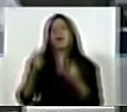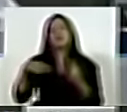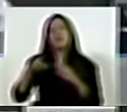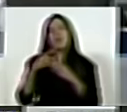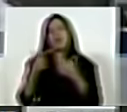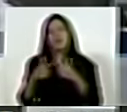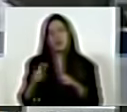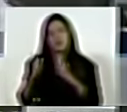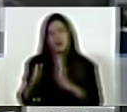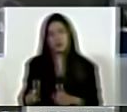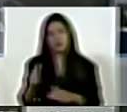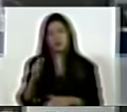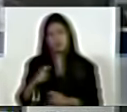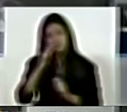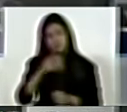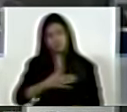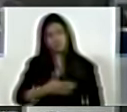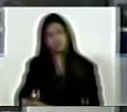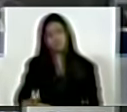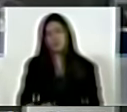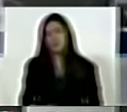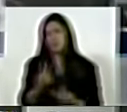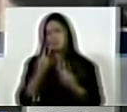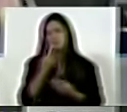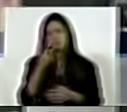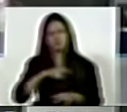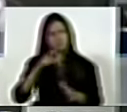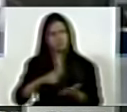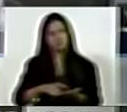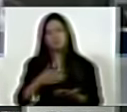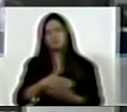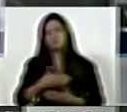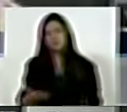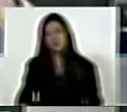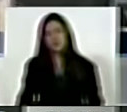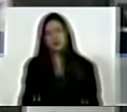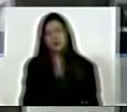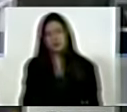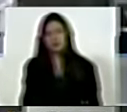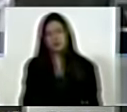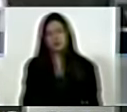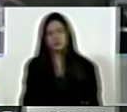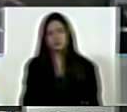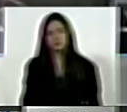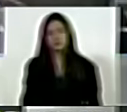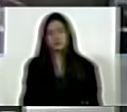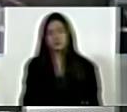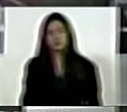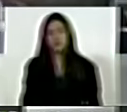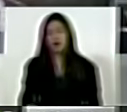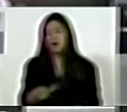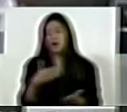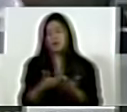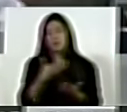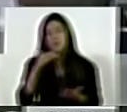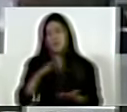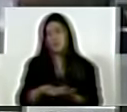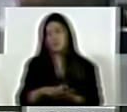por la cual ofrendaron su vida entera y dieron al punto de entregarla.